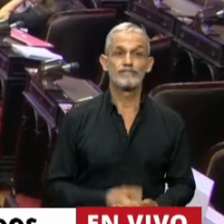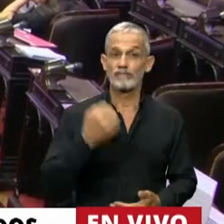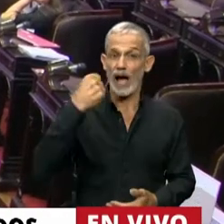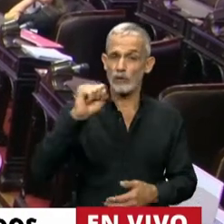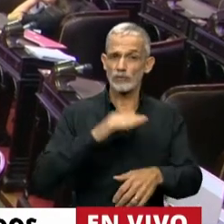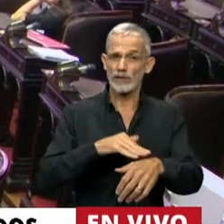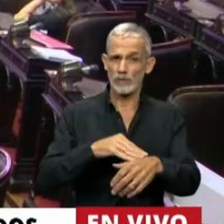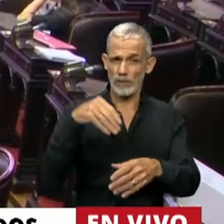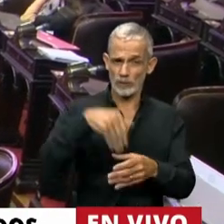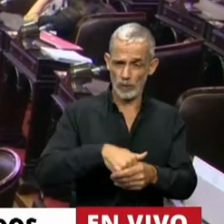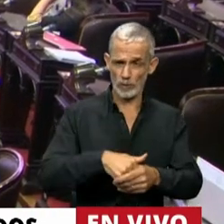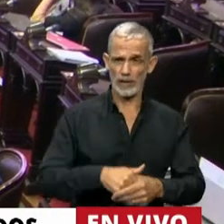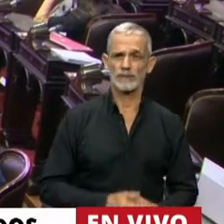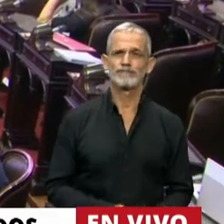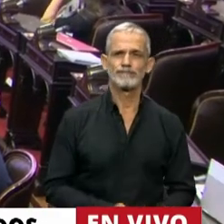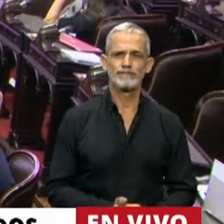Ausente a la hora de votar.